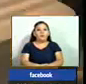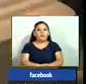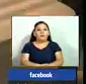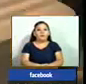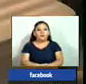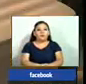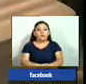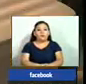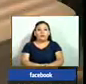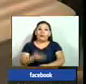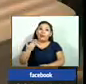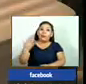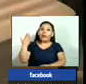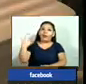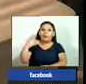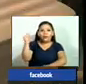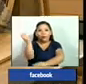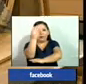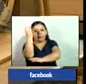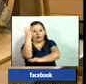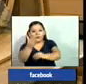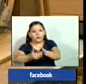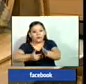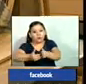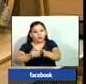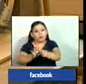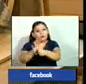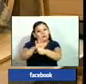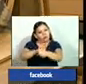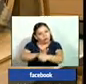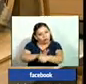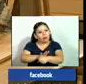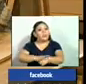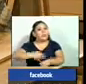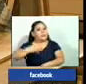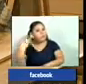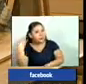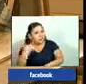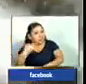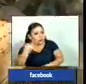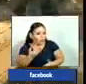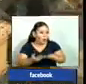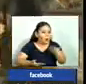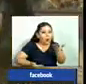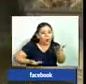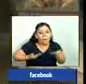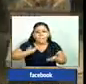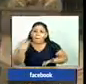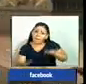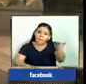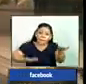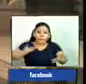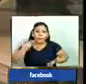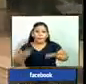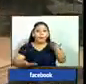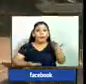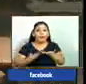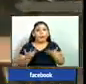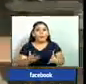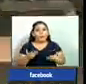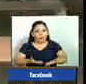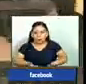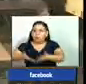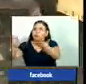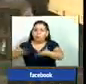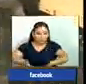desde el inicio de la emergencia por el coronavirus la demanda de ataúdes curiosamente se disparó los pedidos